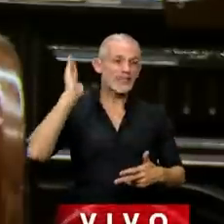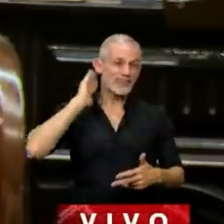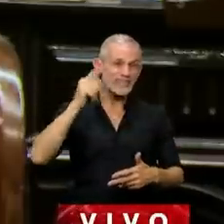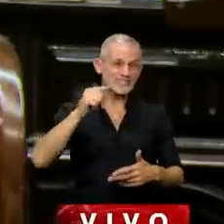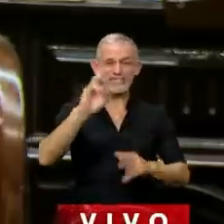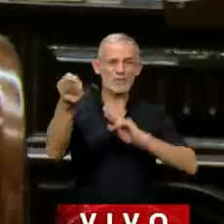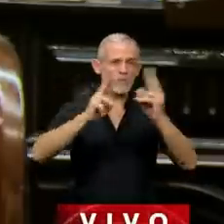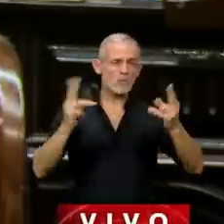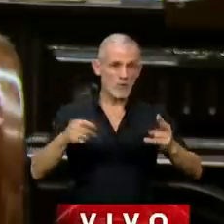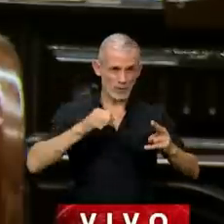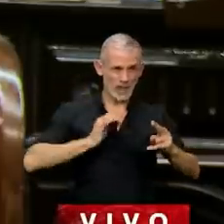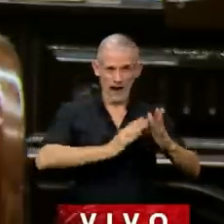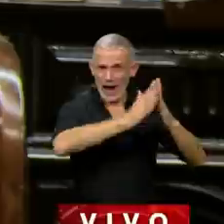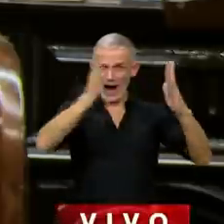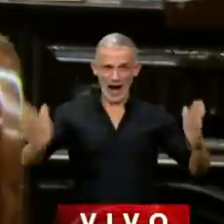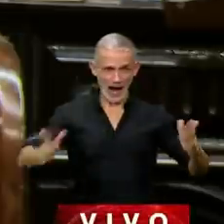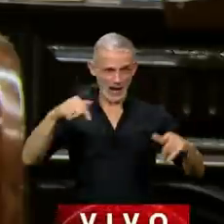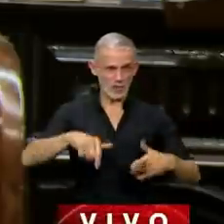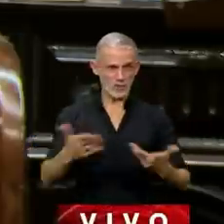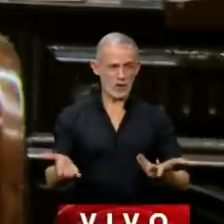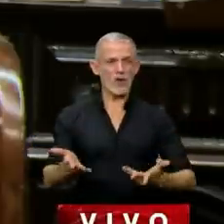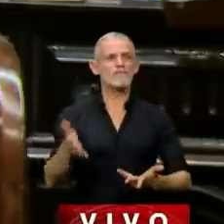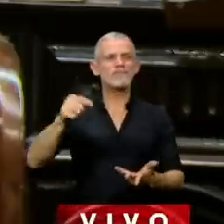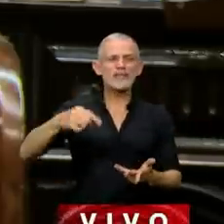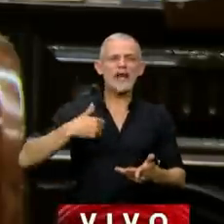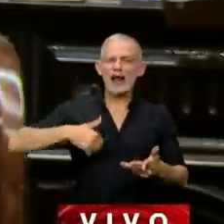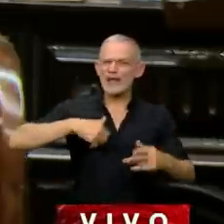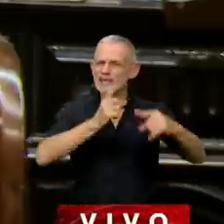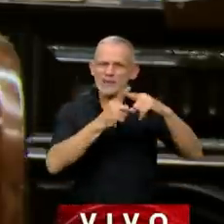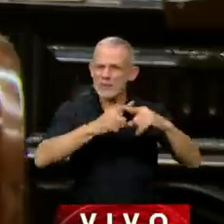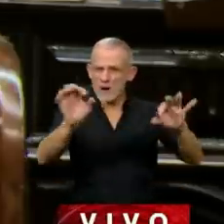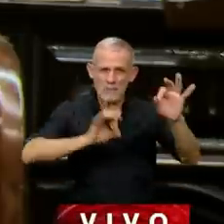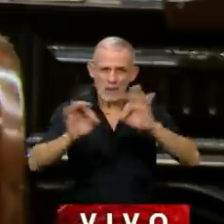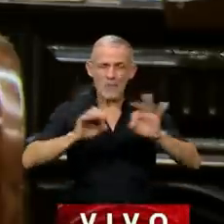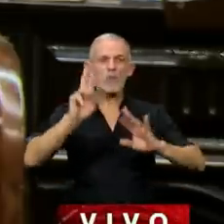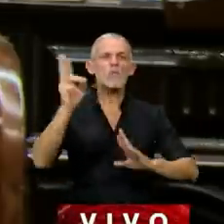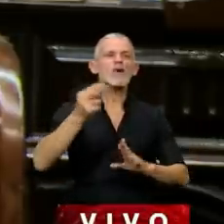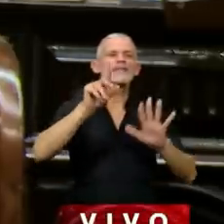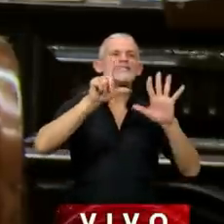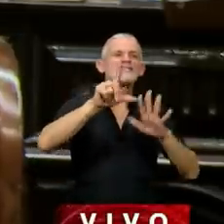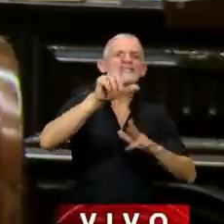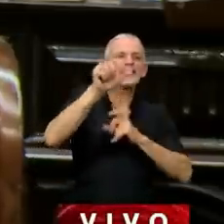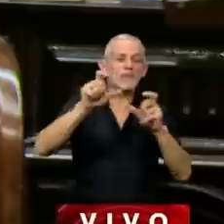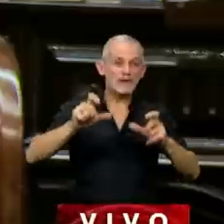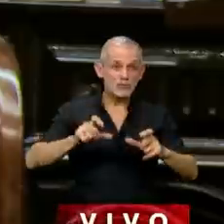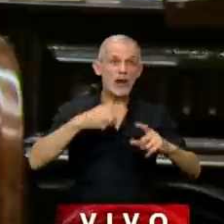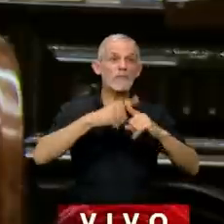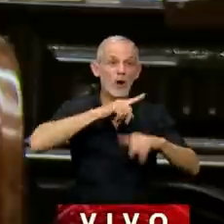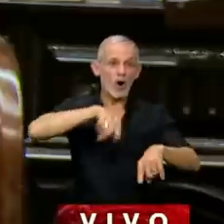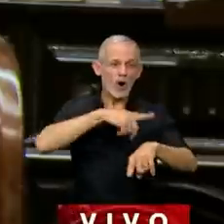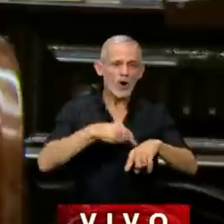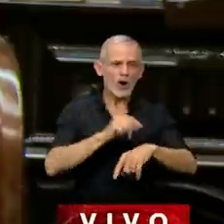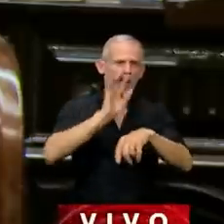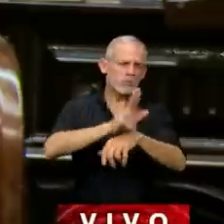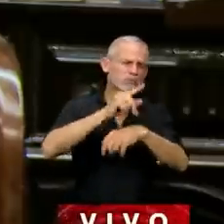2.416 muertes en lo que va del año, y se calcula que en Argentina mueren 7 personas por hora por un